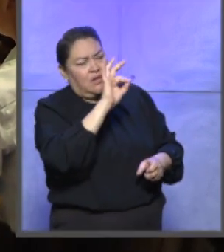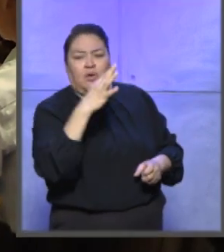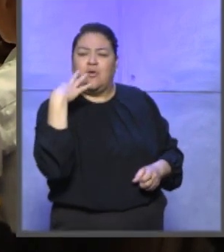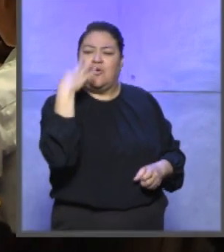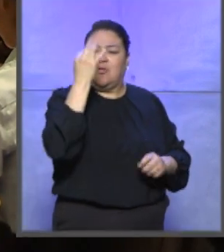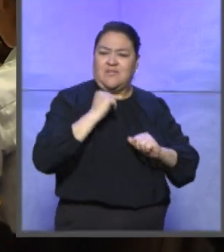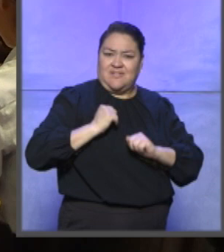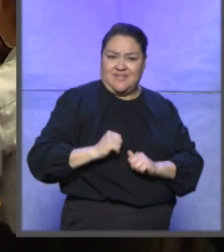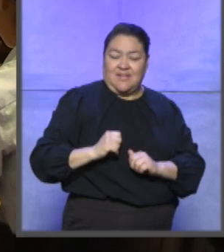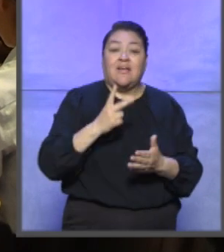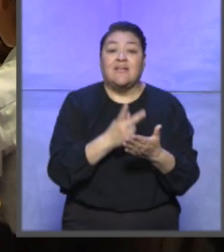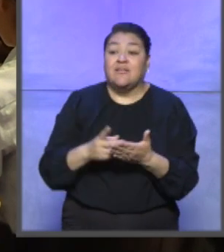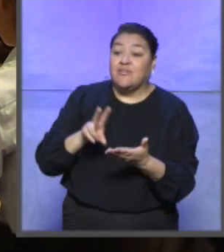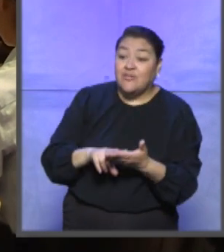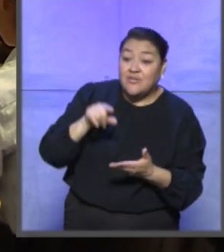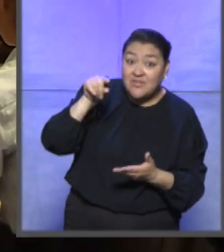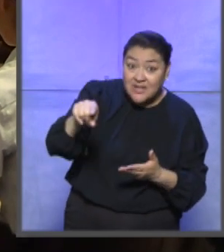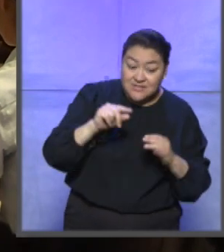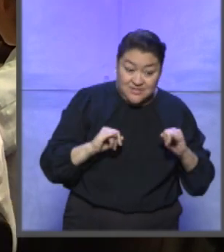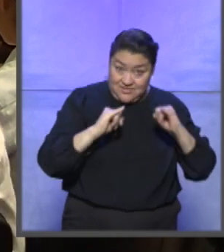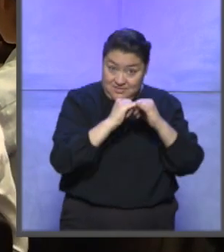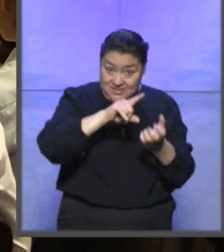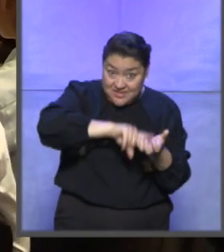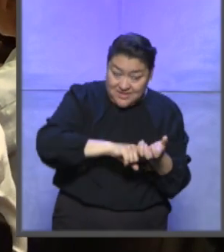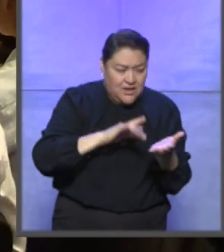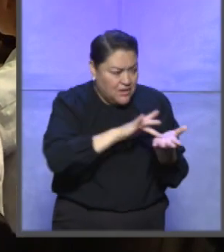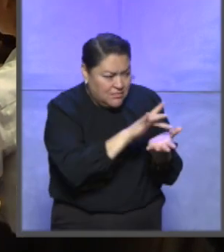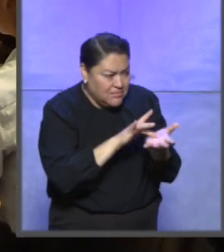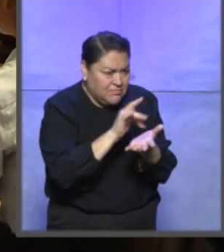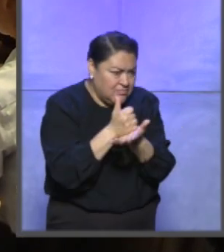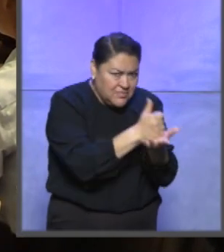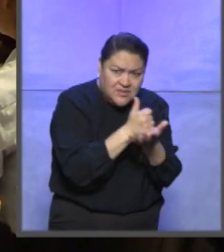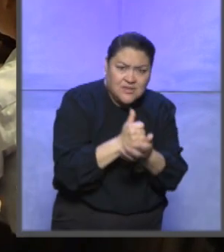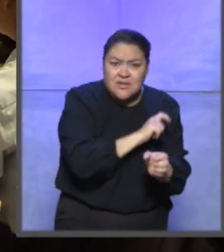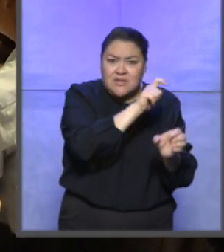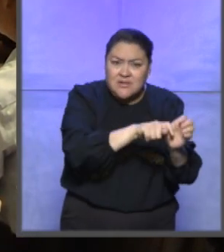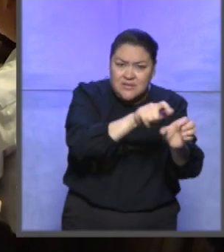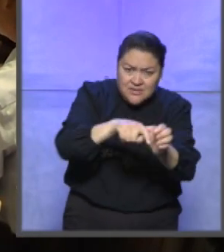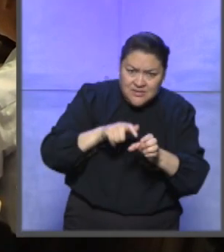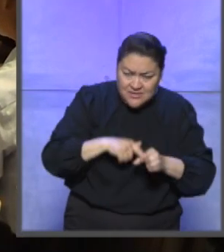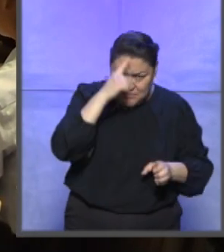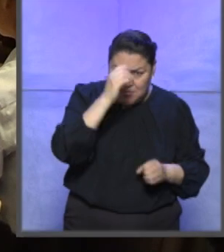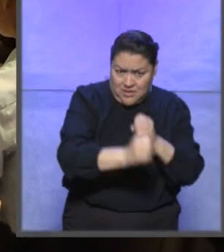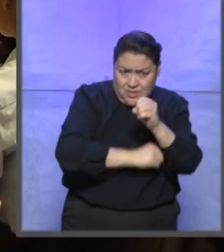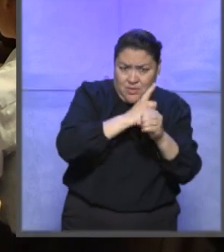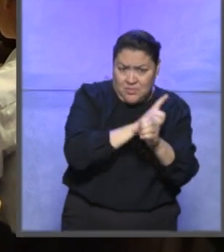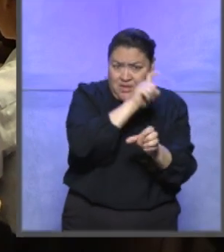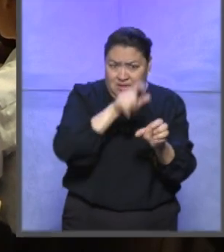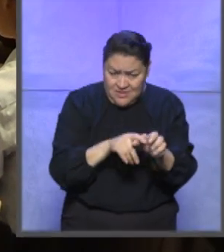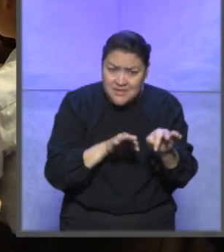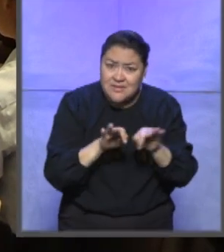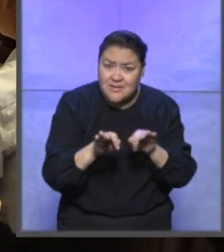o pasivo, sino que también al interior de las instituciones electorales, a través de los espacios de